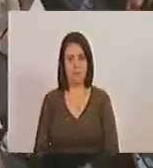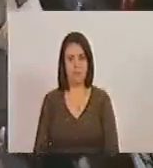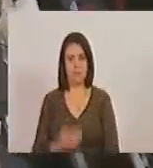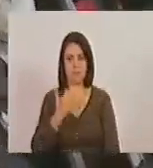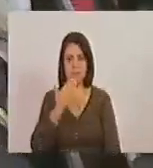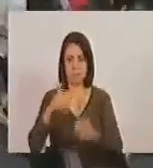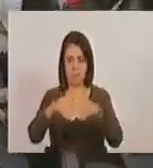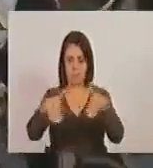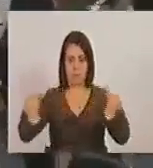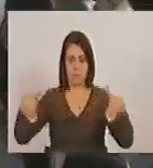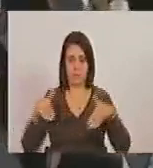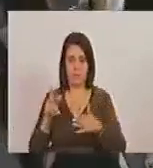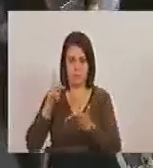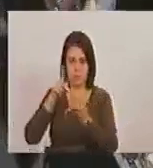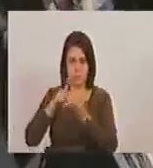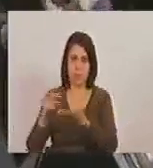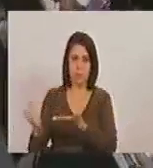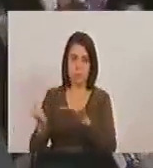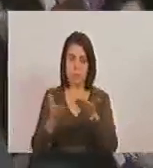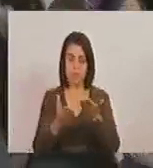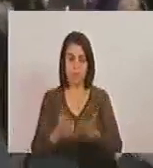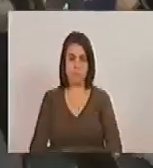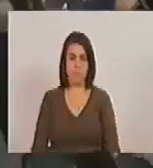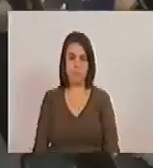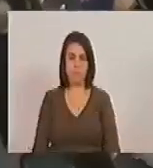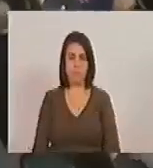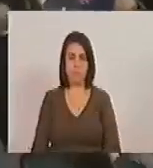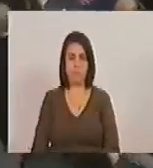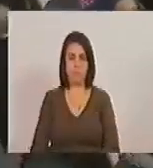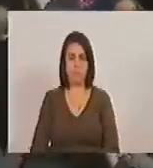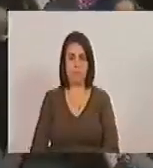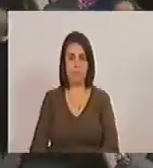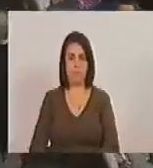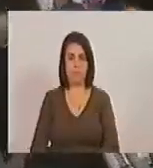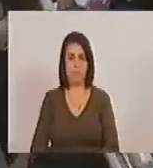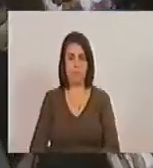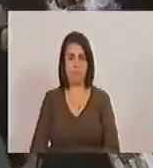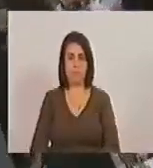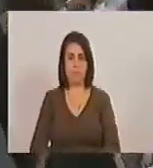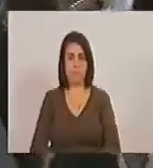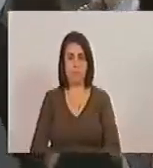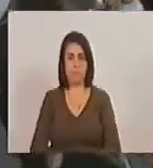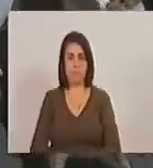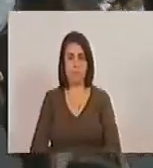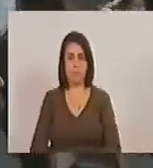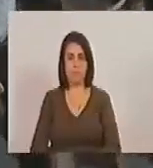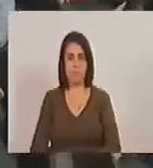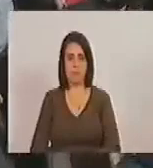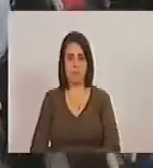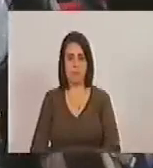Solicita la tribuna de oradores, se le concede.